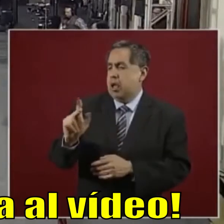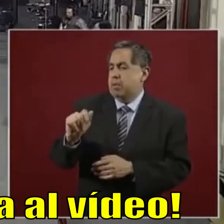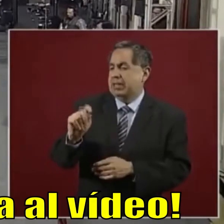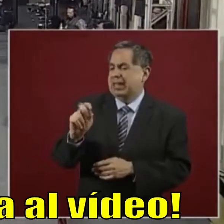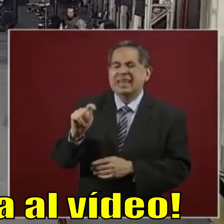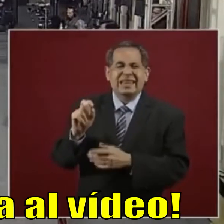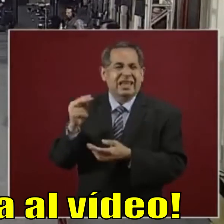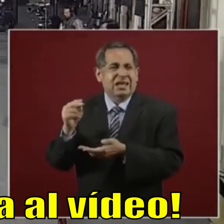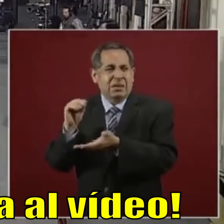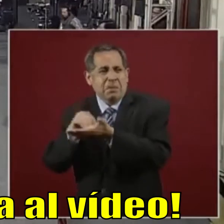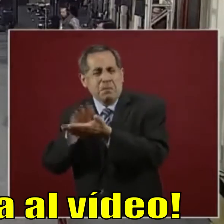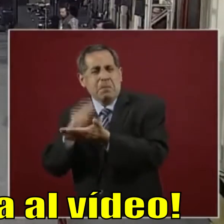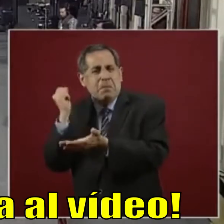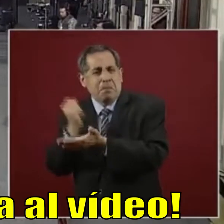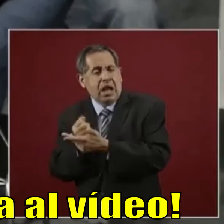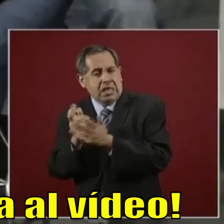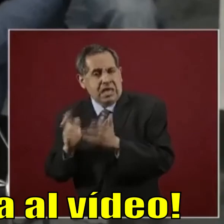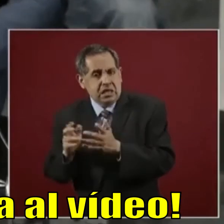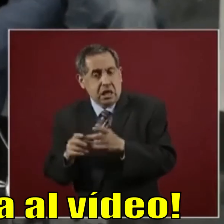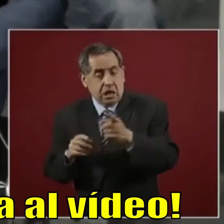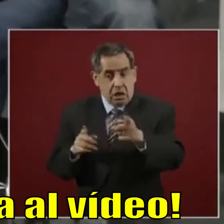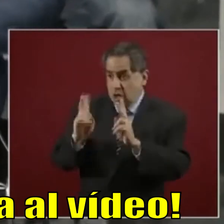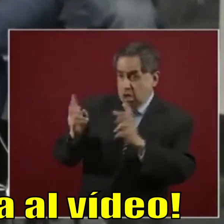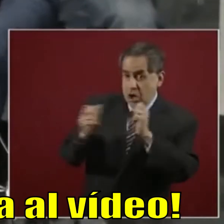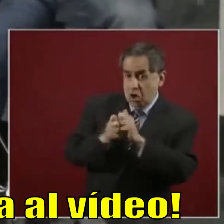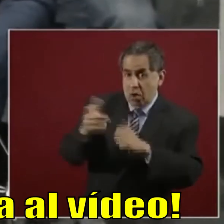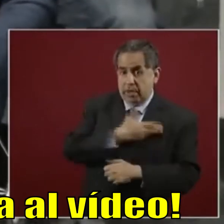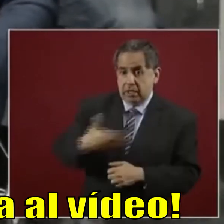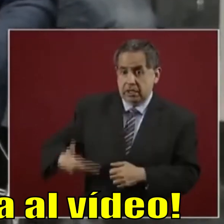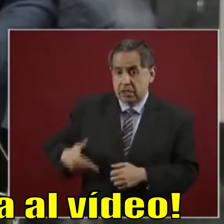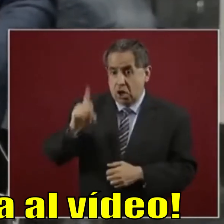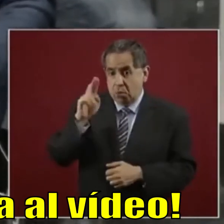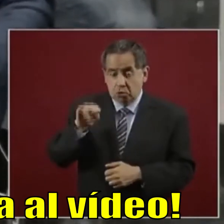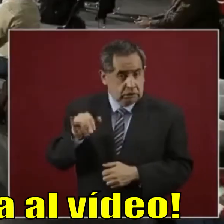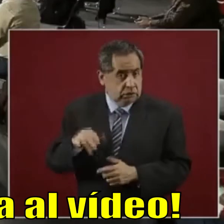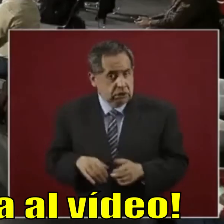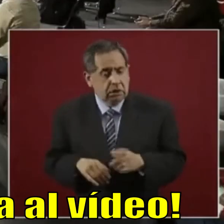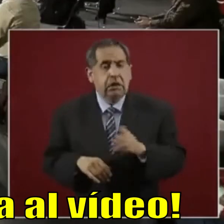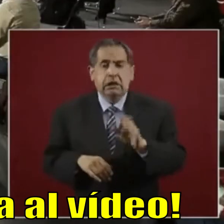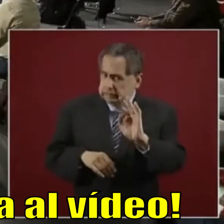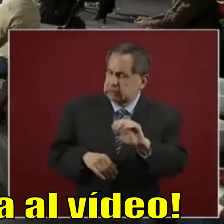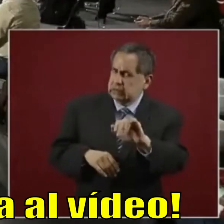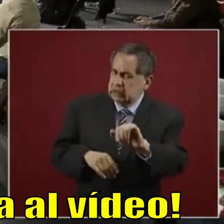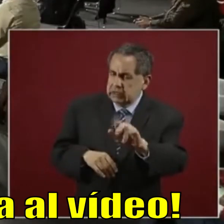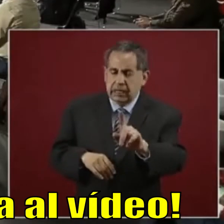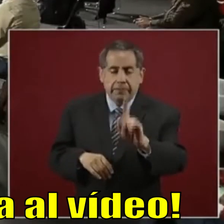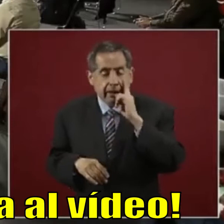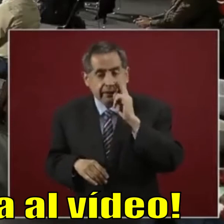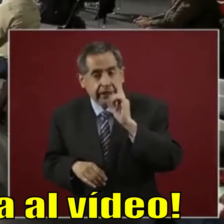están aplicando. ¿Se hablaría por parte de usted con el presidente Putin al respecto? Sí, sí, vemos que